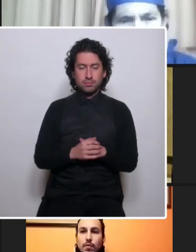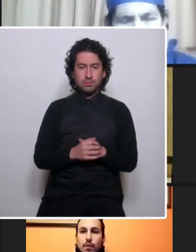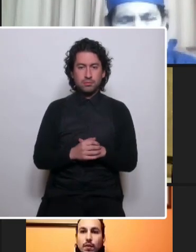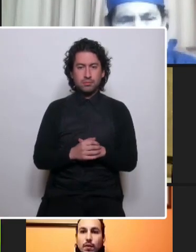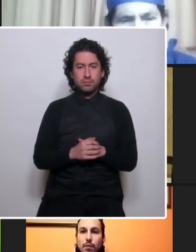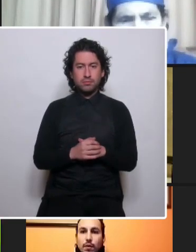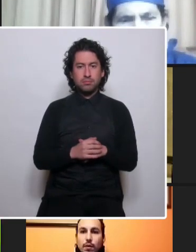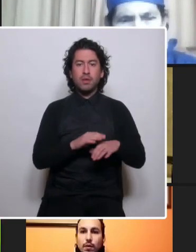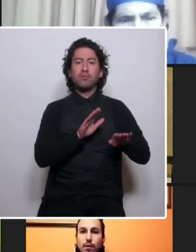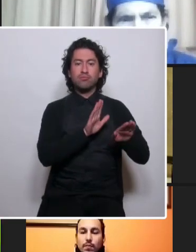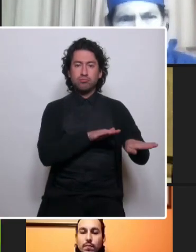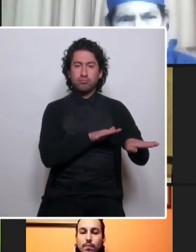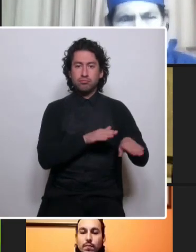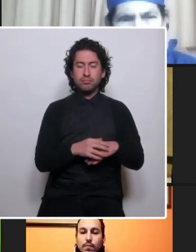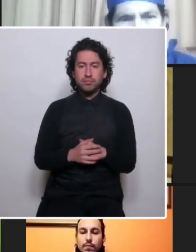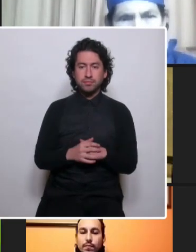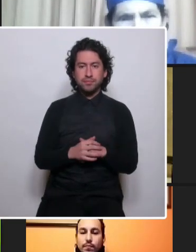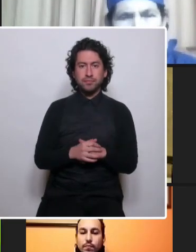A favor.